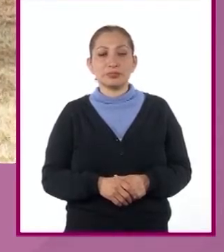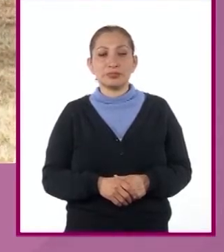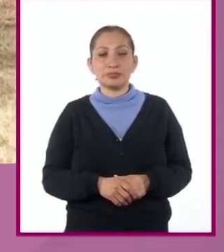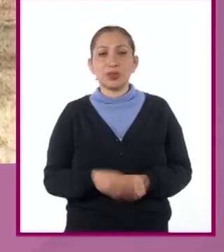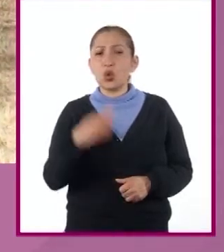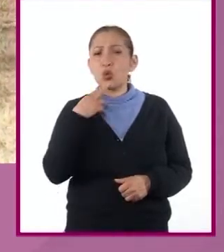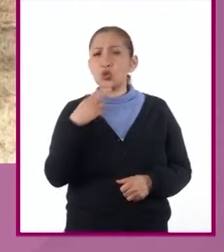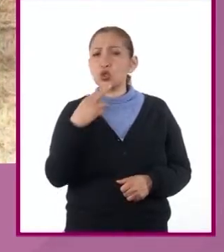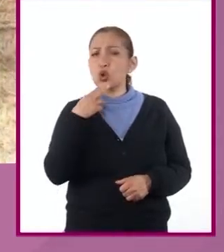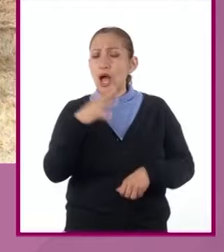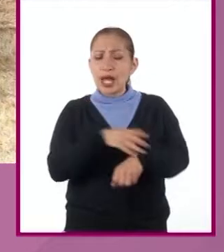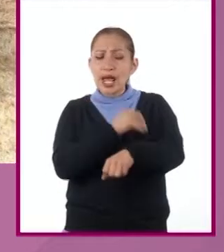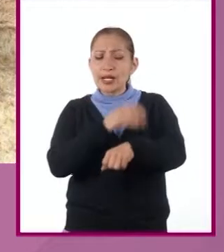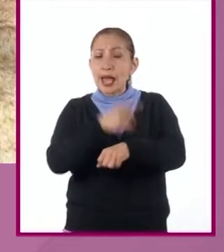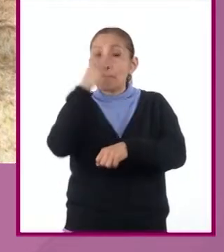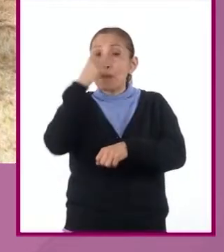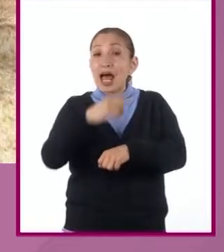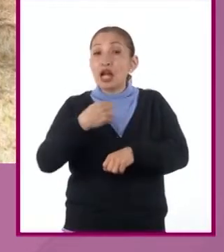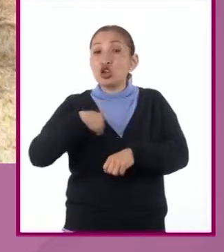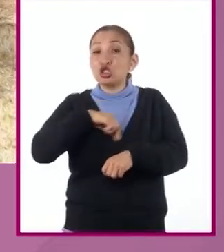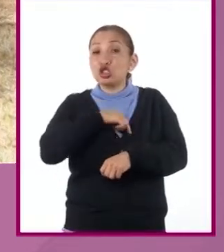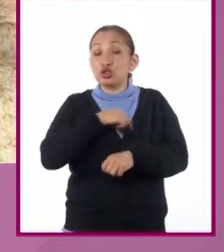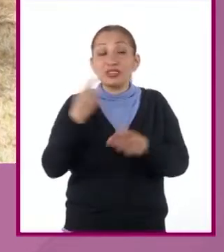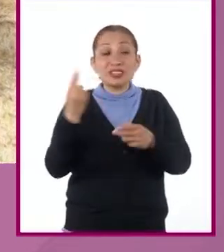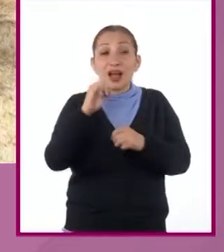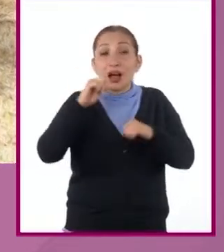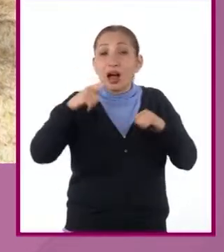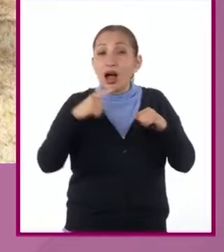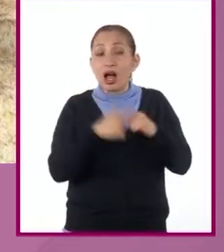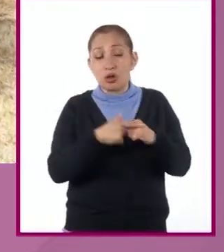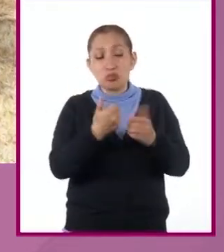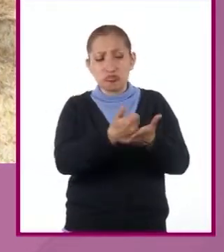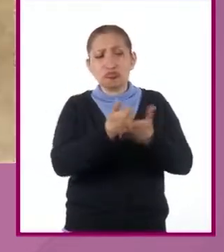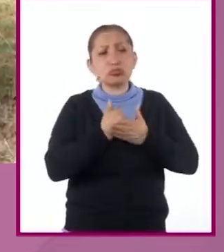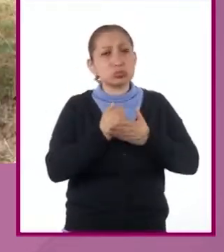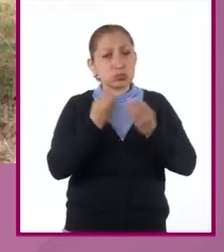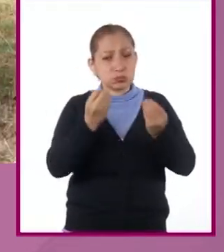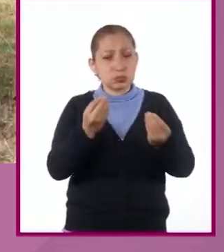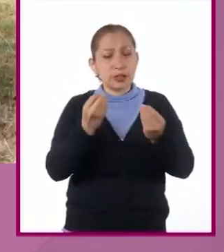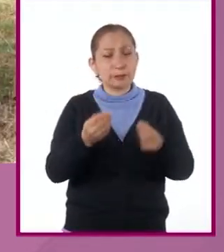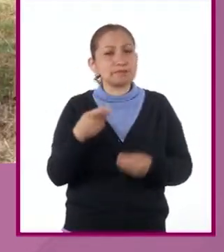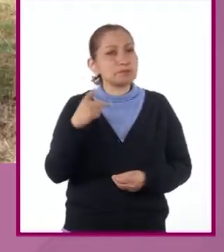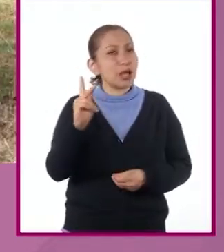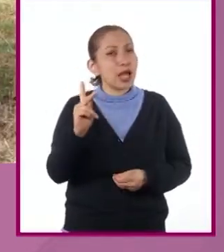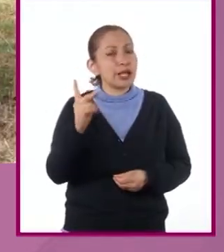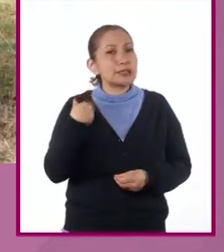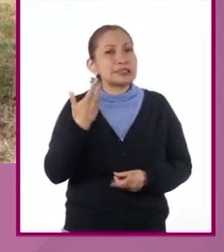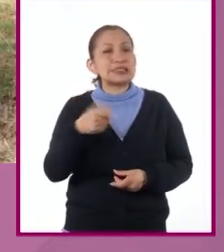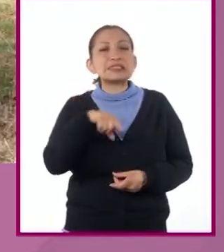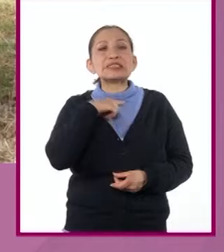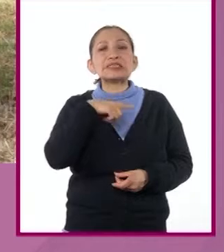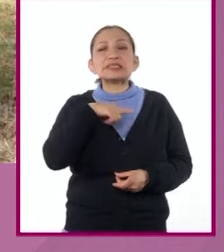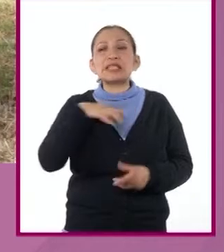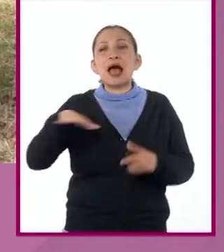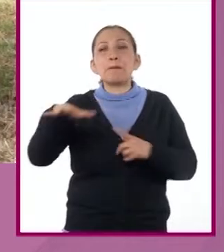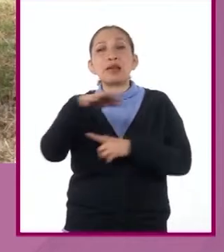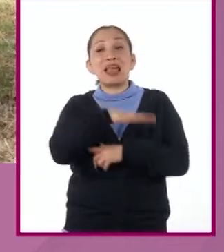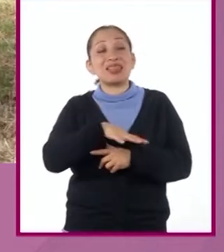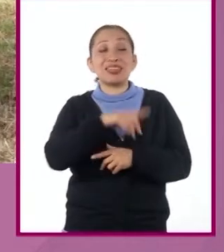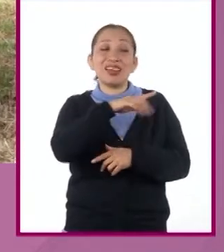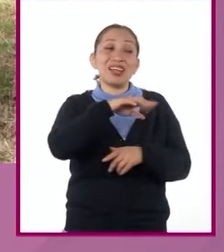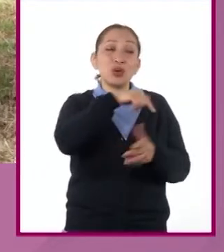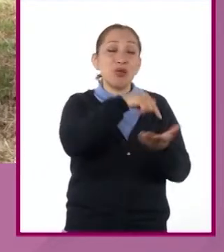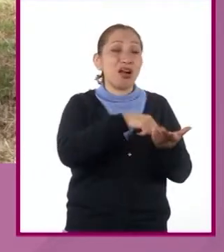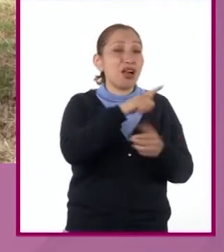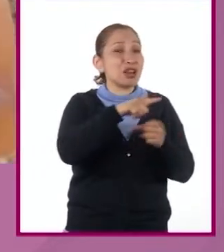El uso de la energía para satisfacer nuestras necesidades nos brinda grandes beneficios, pero el costo para el ambiente y los ecosistemas